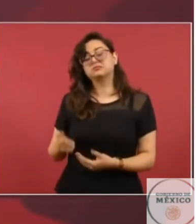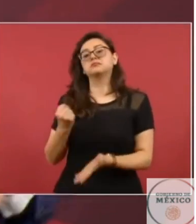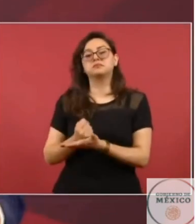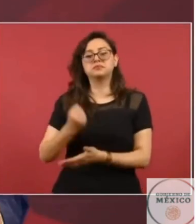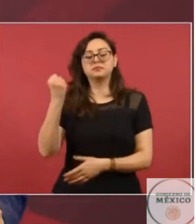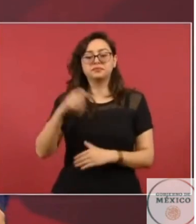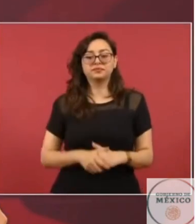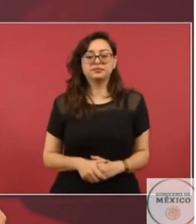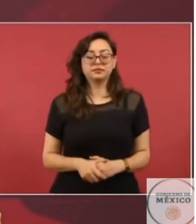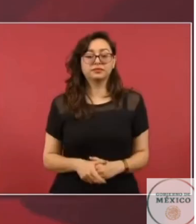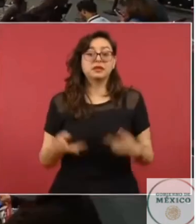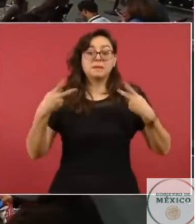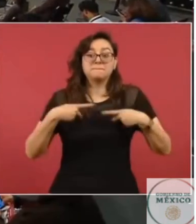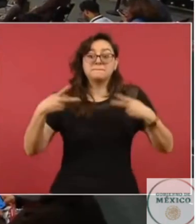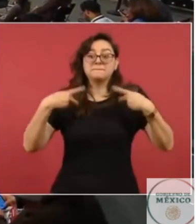privatizara el petróleo